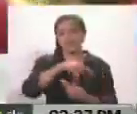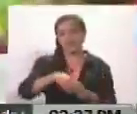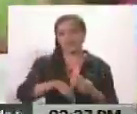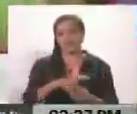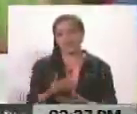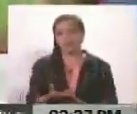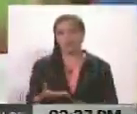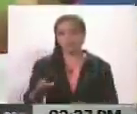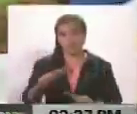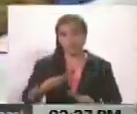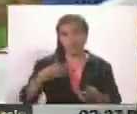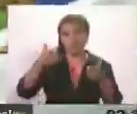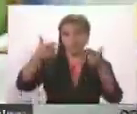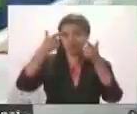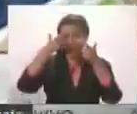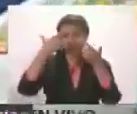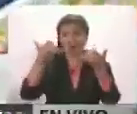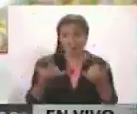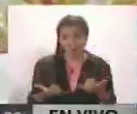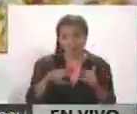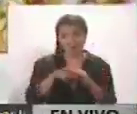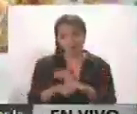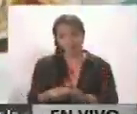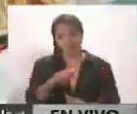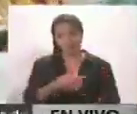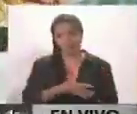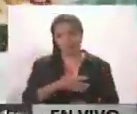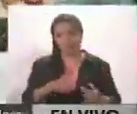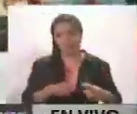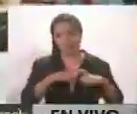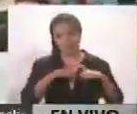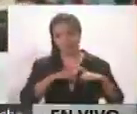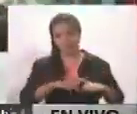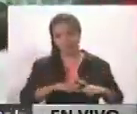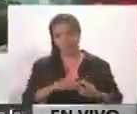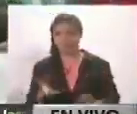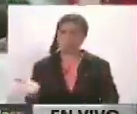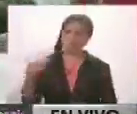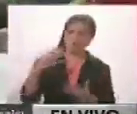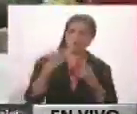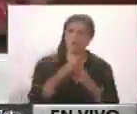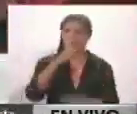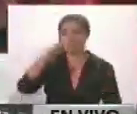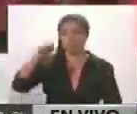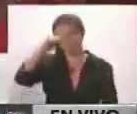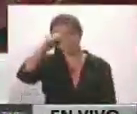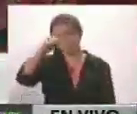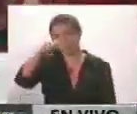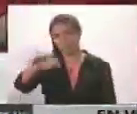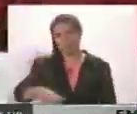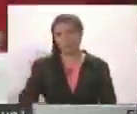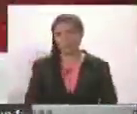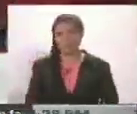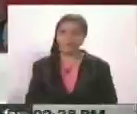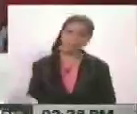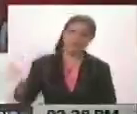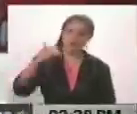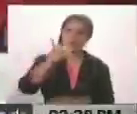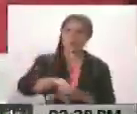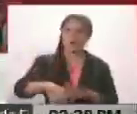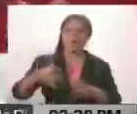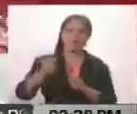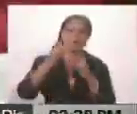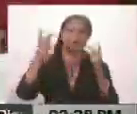nos dejó Chávez en el seno y en el corazón. Vamos pues con Nicolás Maduro para adelante, para la calle, para la